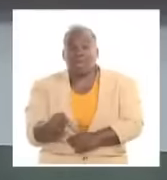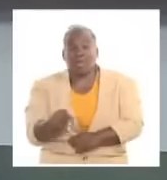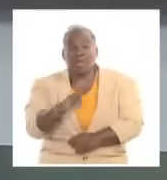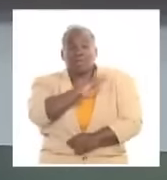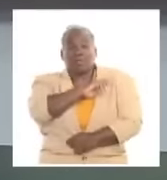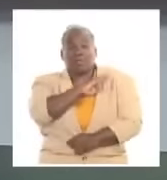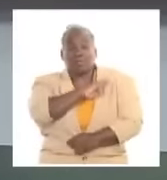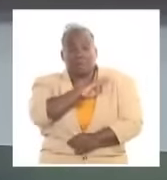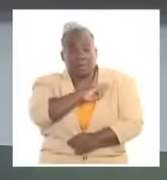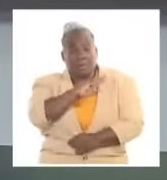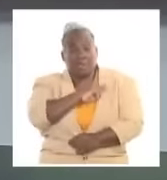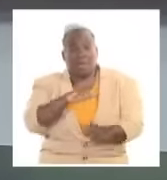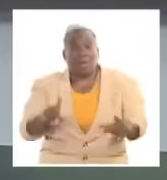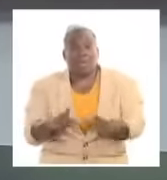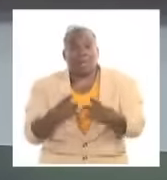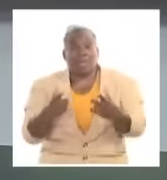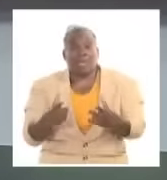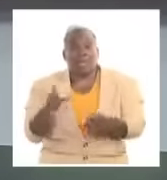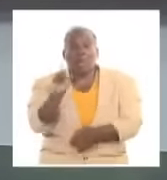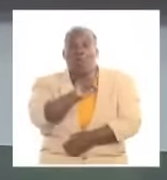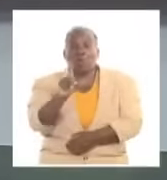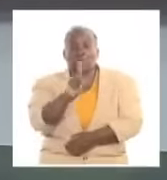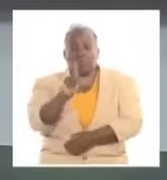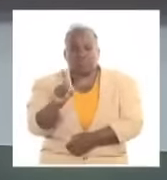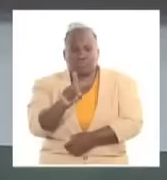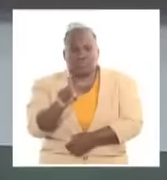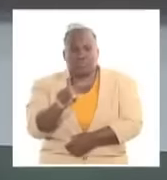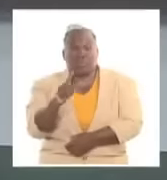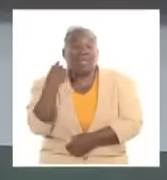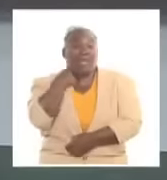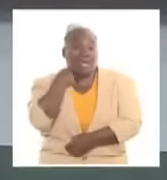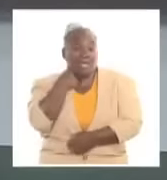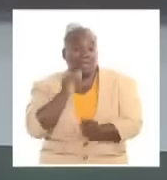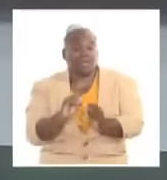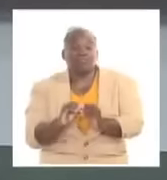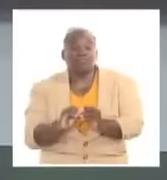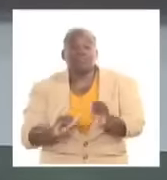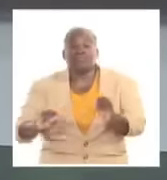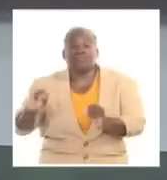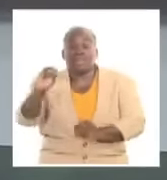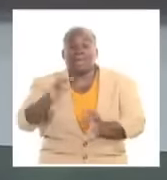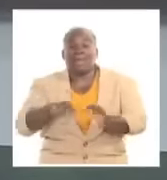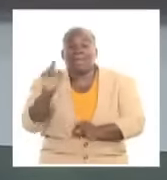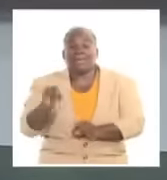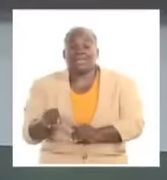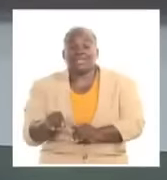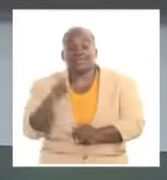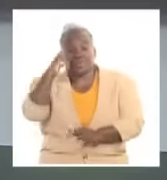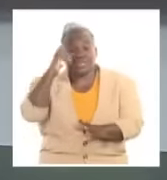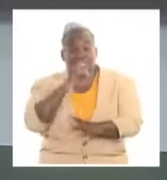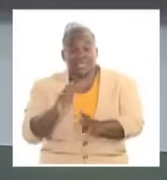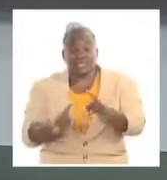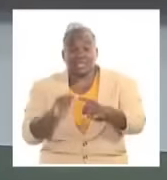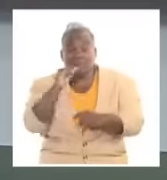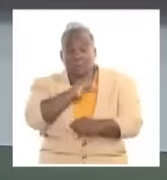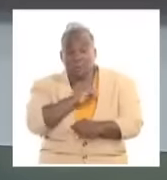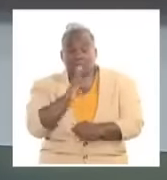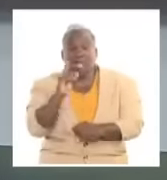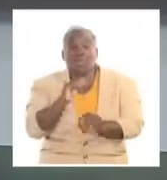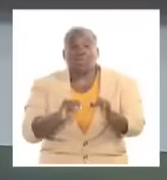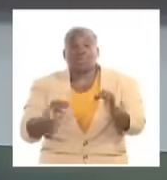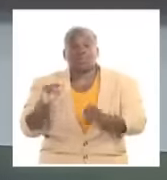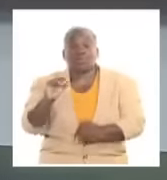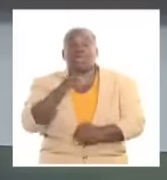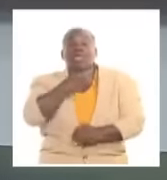que ha desempeñado por más de 11 años. Promover como ministro de Ciencia, Tecnología y Medio Ambiente al doctor en ciencias